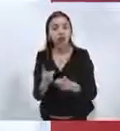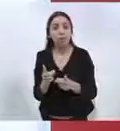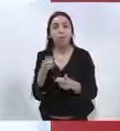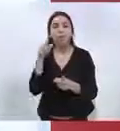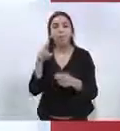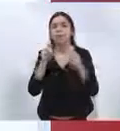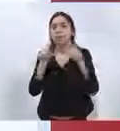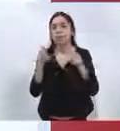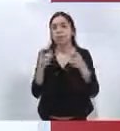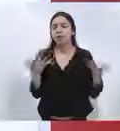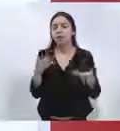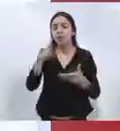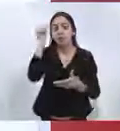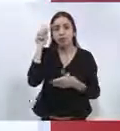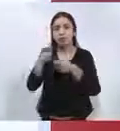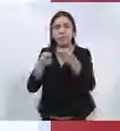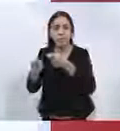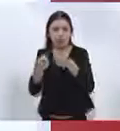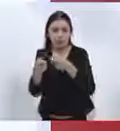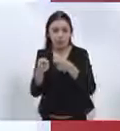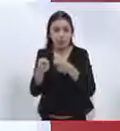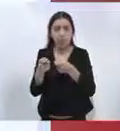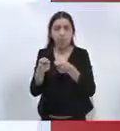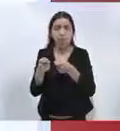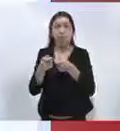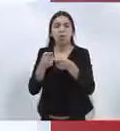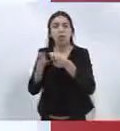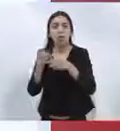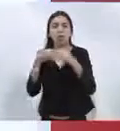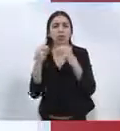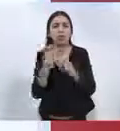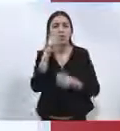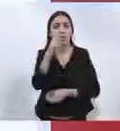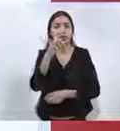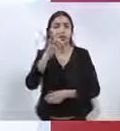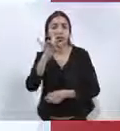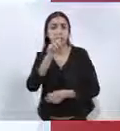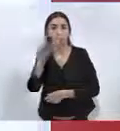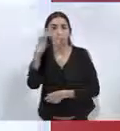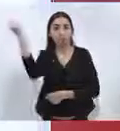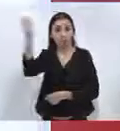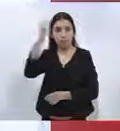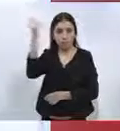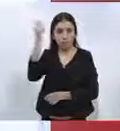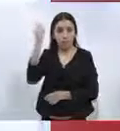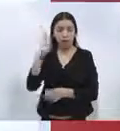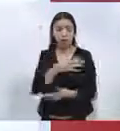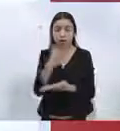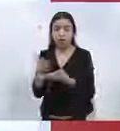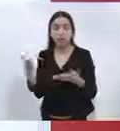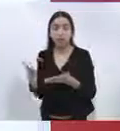a la cartera de créditos, recibimos con 78 mil millones y hoy estamos en 101 mil millones,